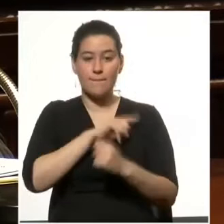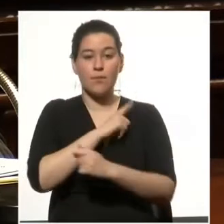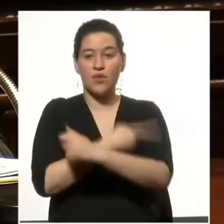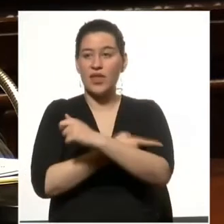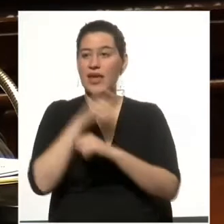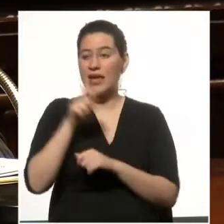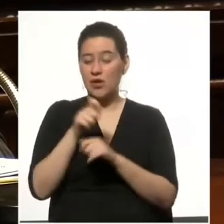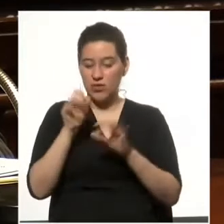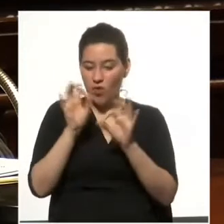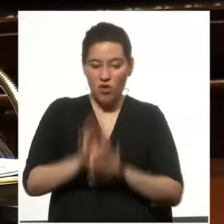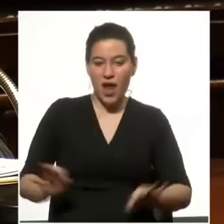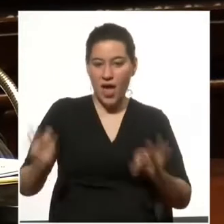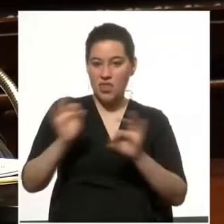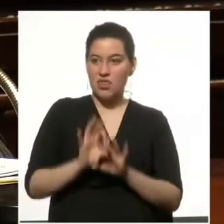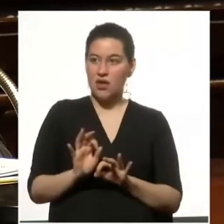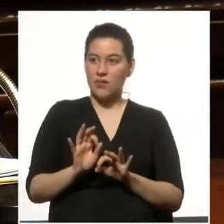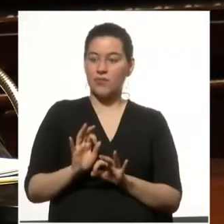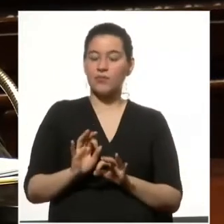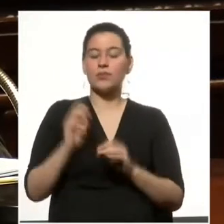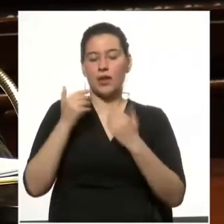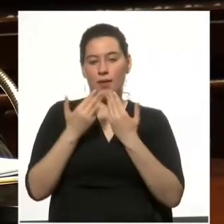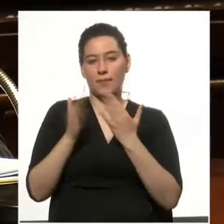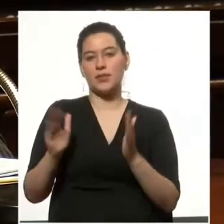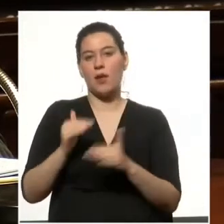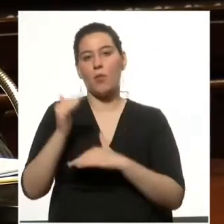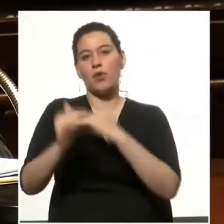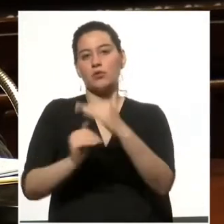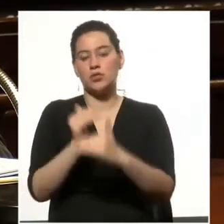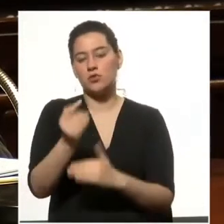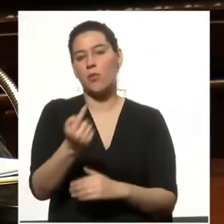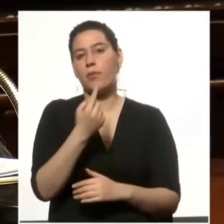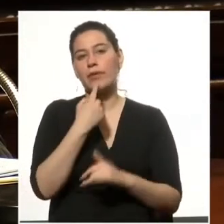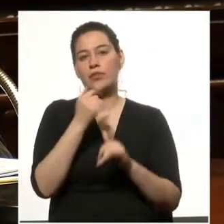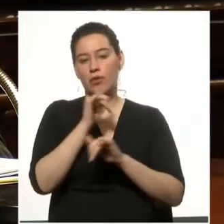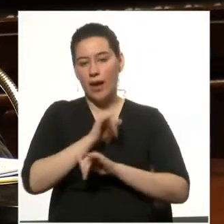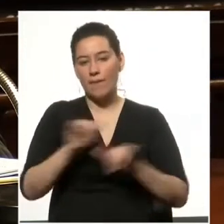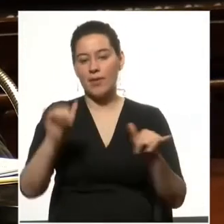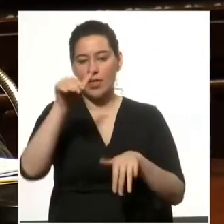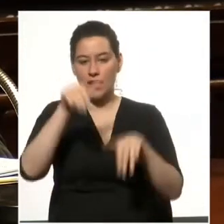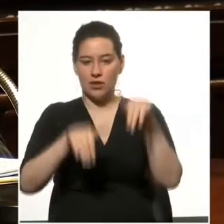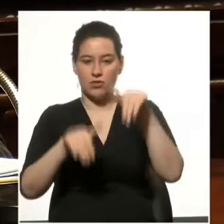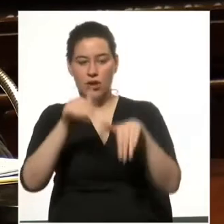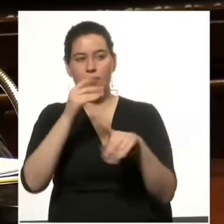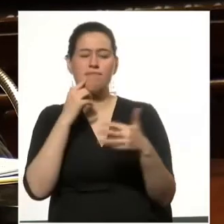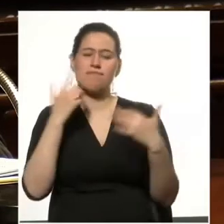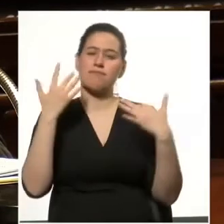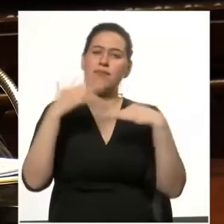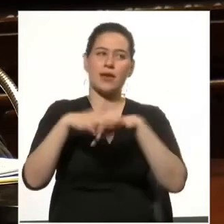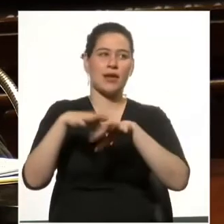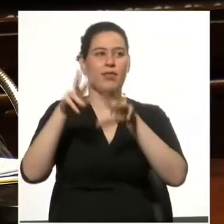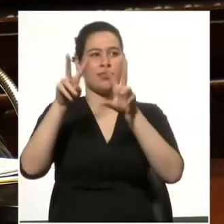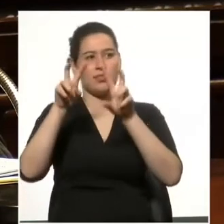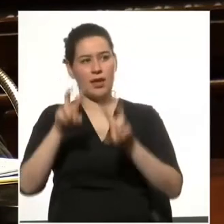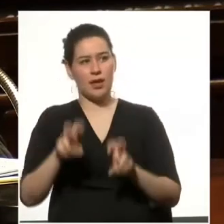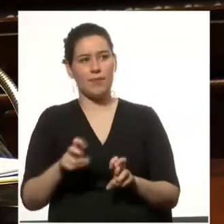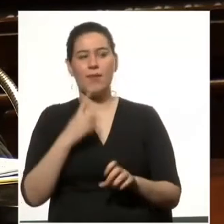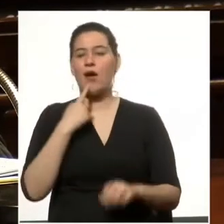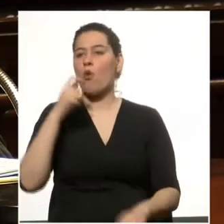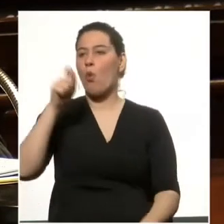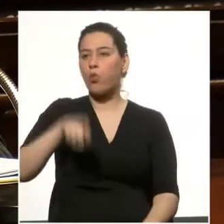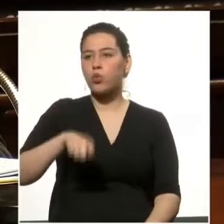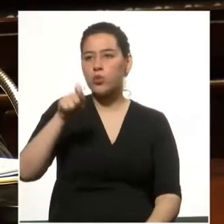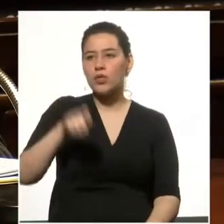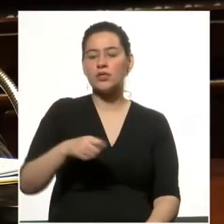había hecho. Comienza el proceso político y la campaña electoral. Se mezclan inexorablemente la justicia con